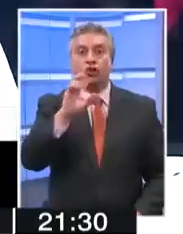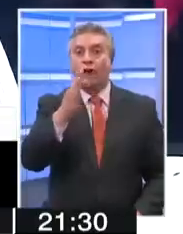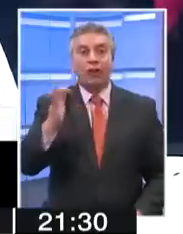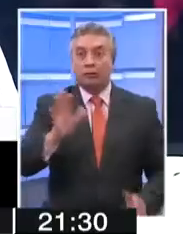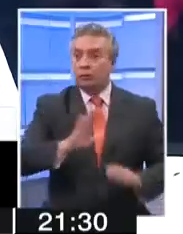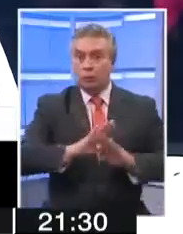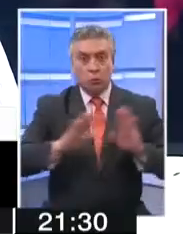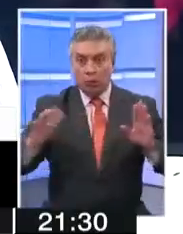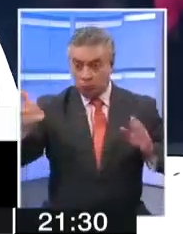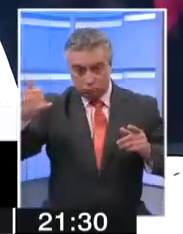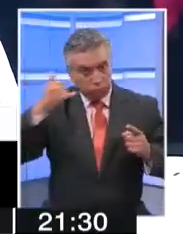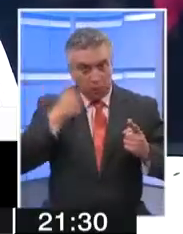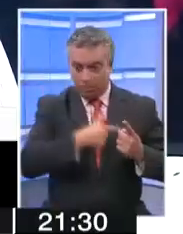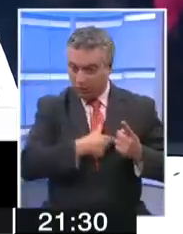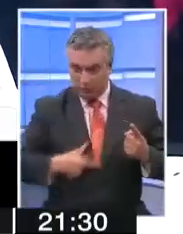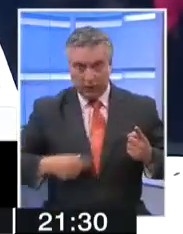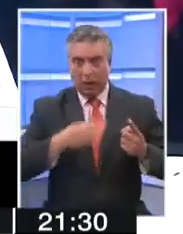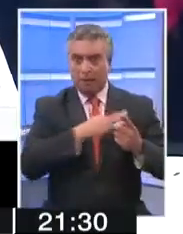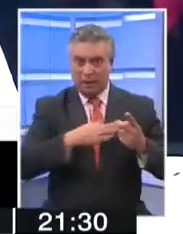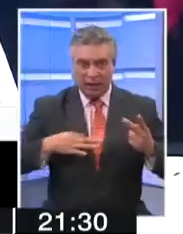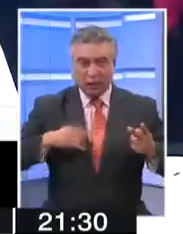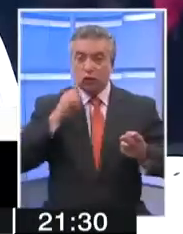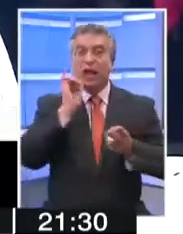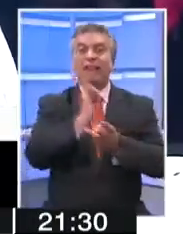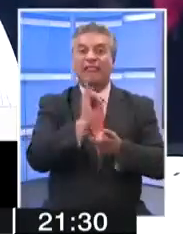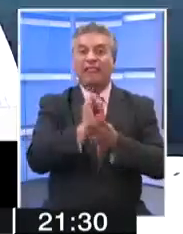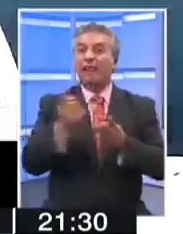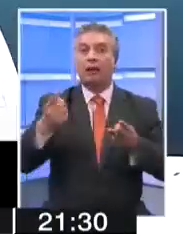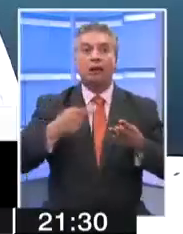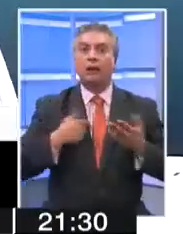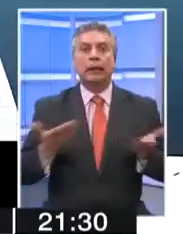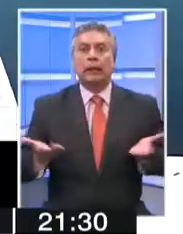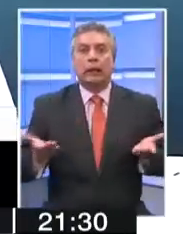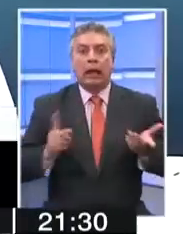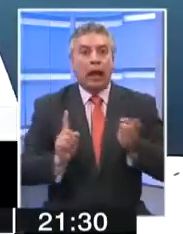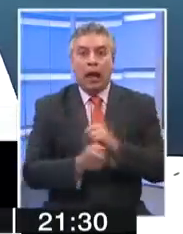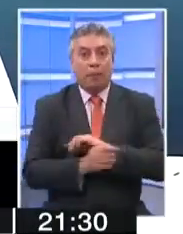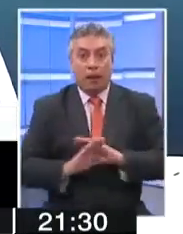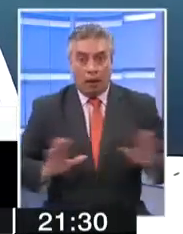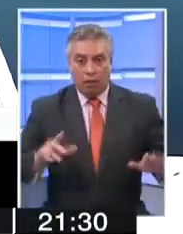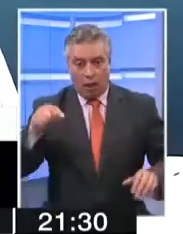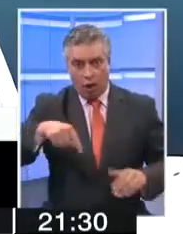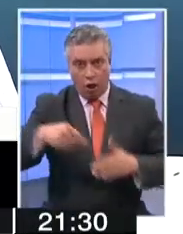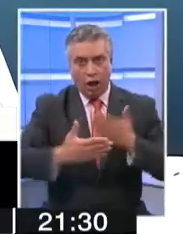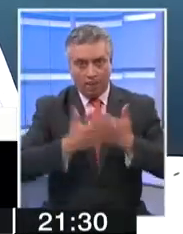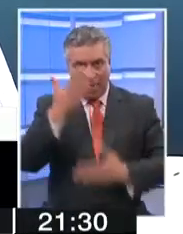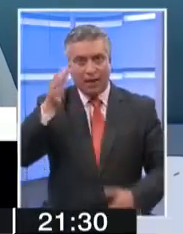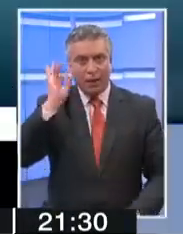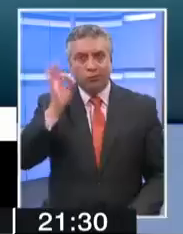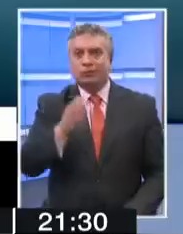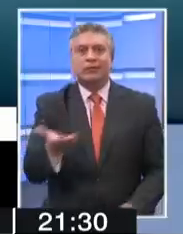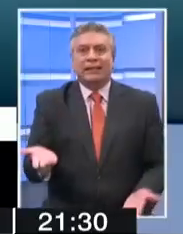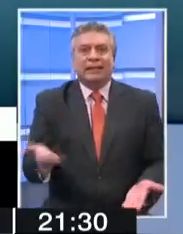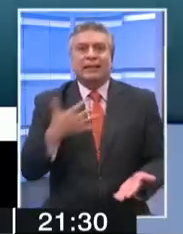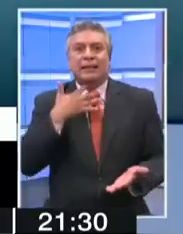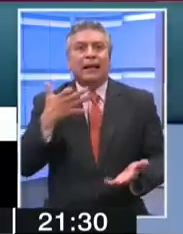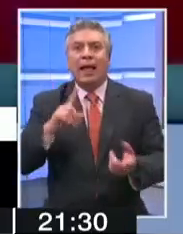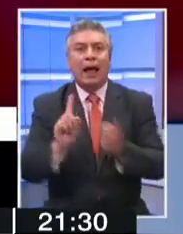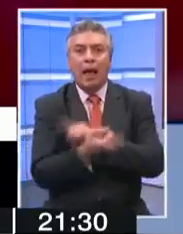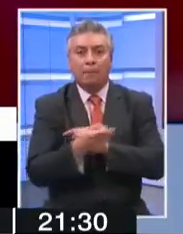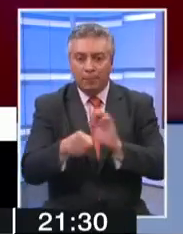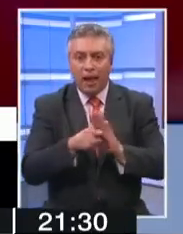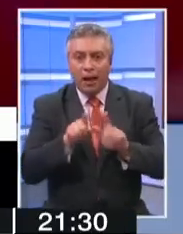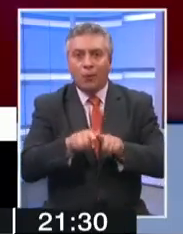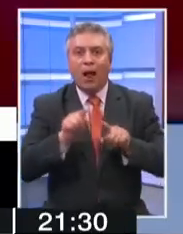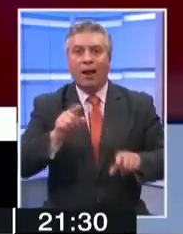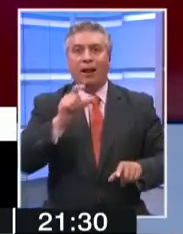ni de la presidenta, ni del ministro, ni de un intendente, para ver en qué va a cambiar esto. Hoy día en la mañana tuve una reunión. Es que por eso le pregunto, ¿en qué cambia con decretar la zona de